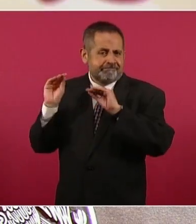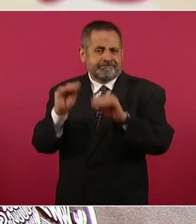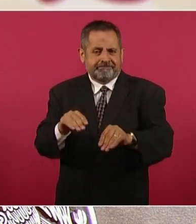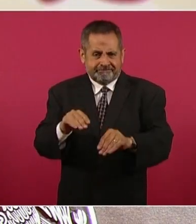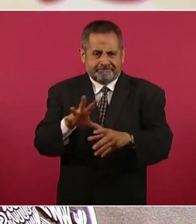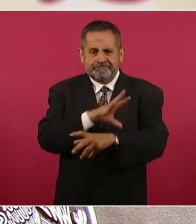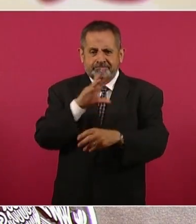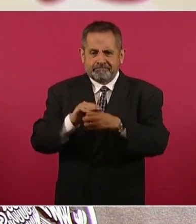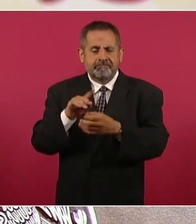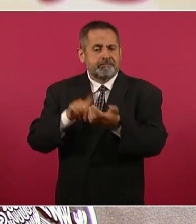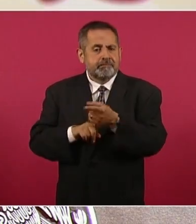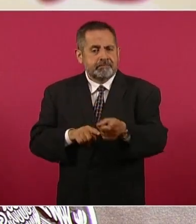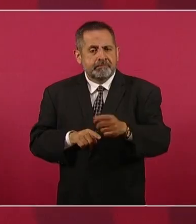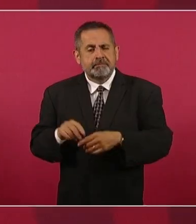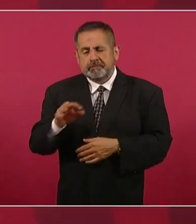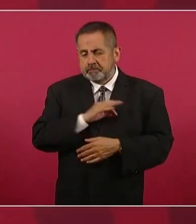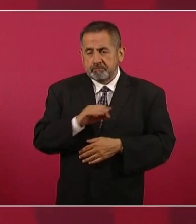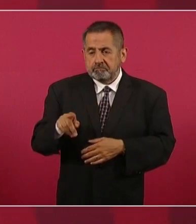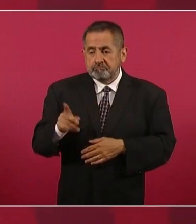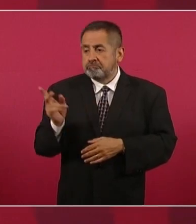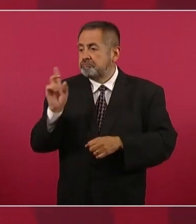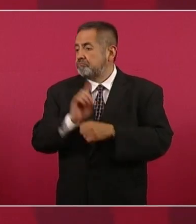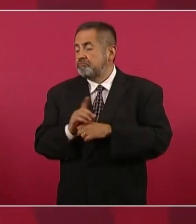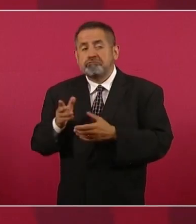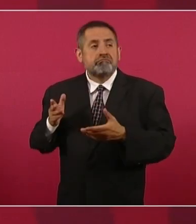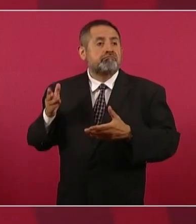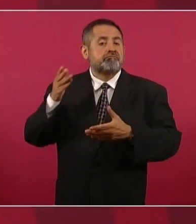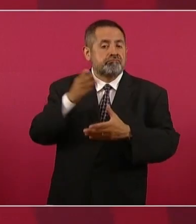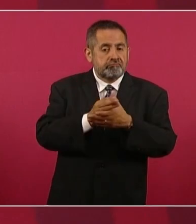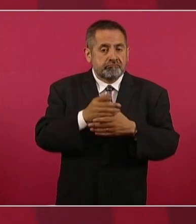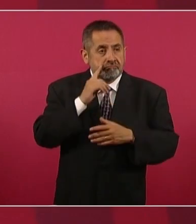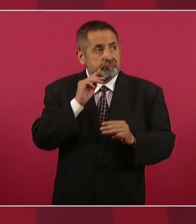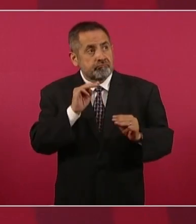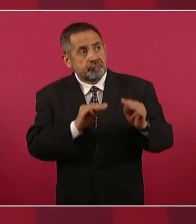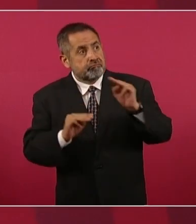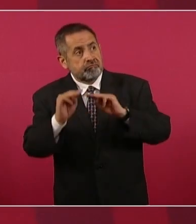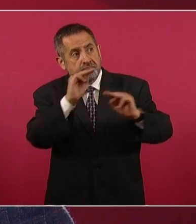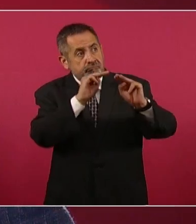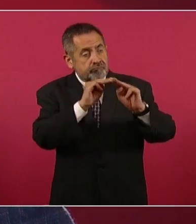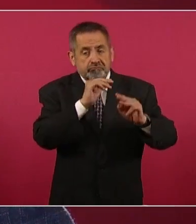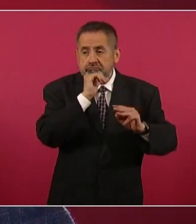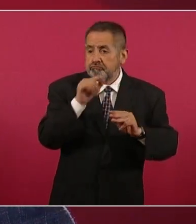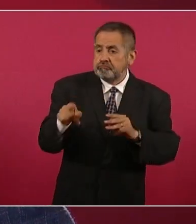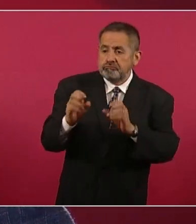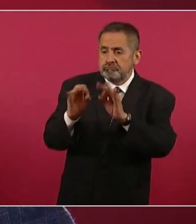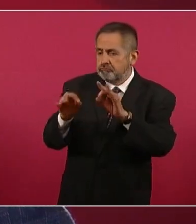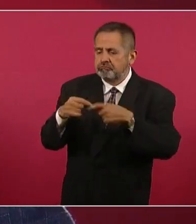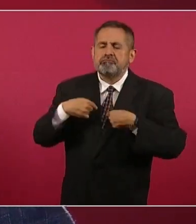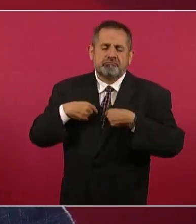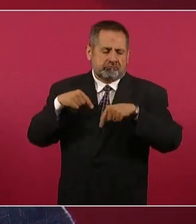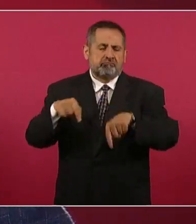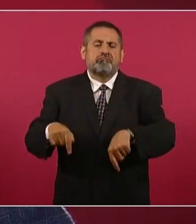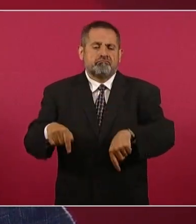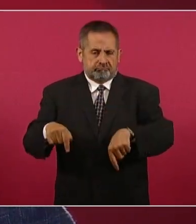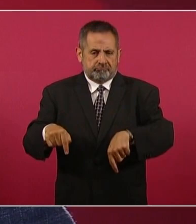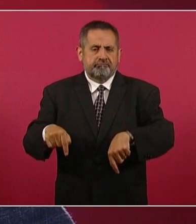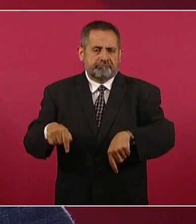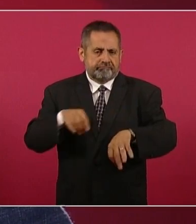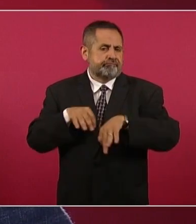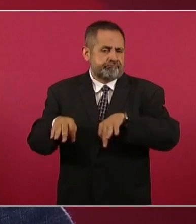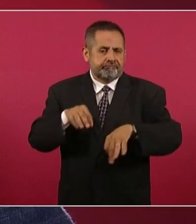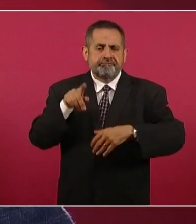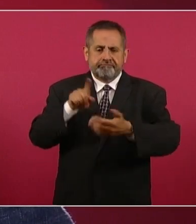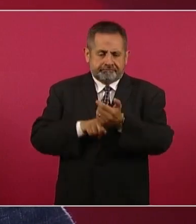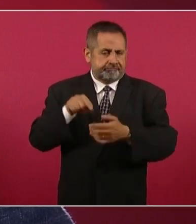lo pueden encontrar ustedes ahí cuando no está en la montaña o cuando no se está en los lugares más remotos, que esos